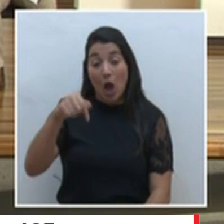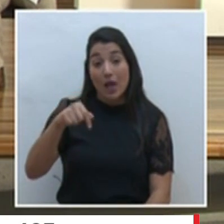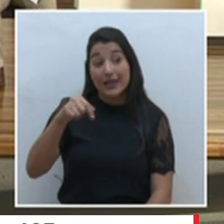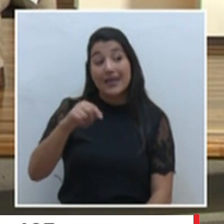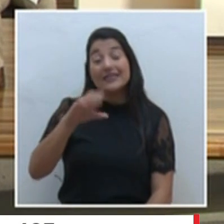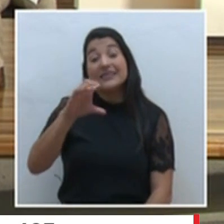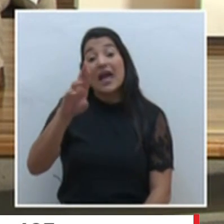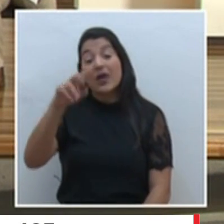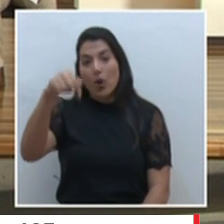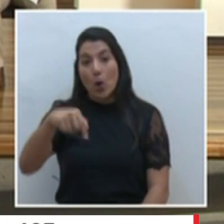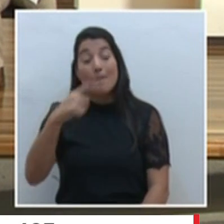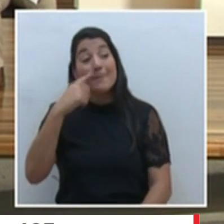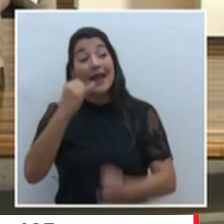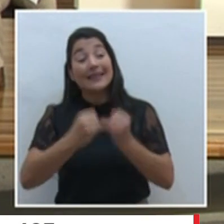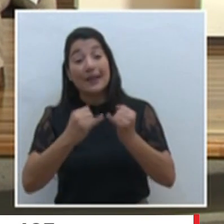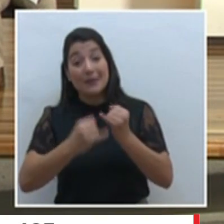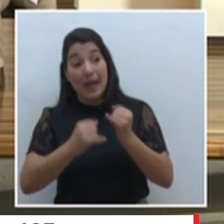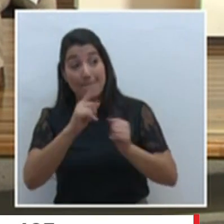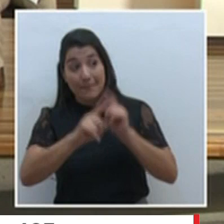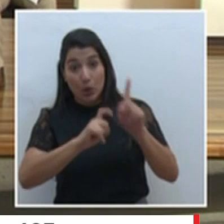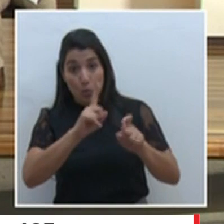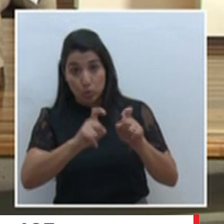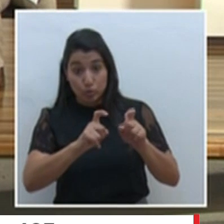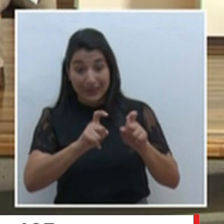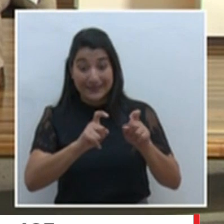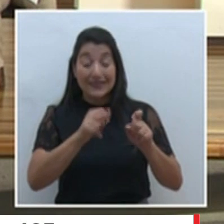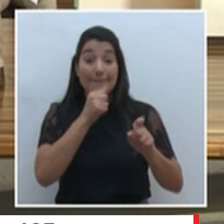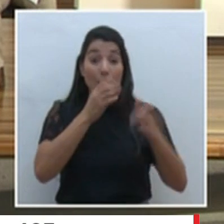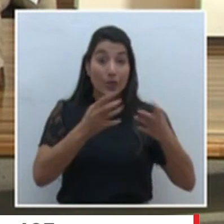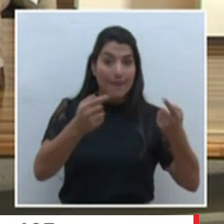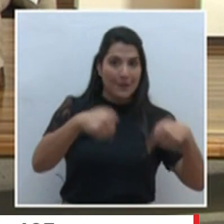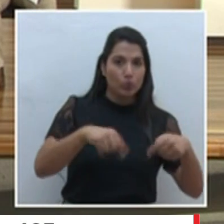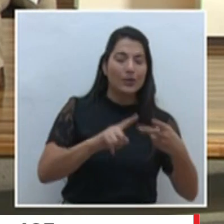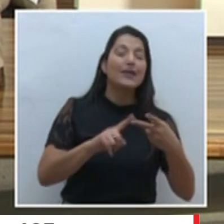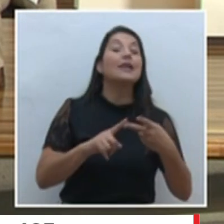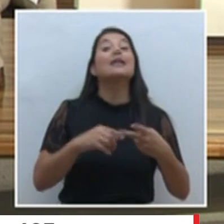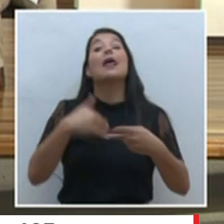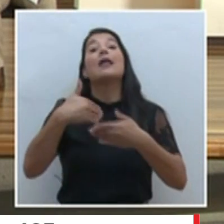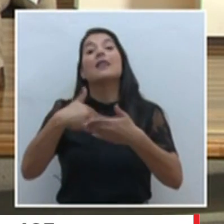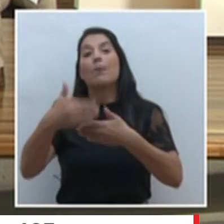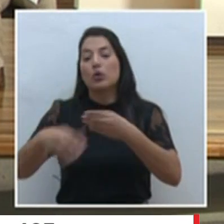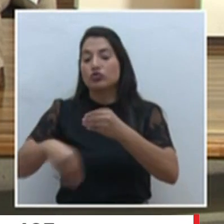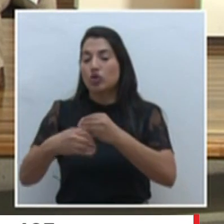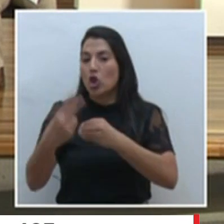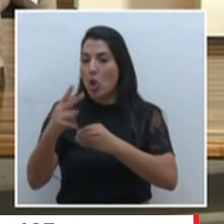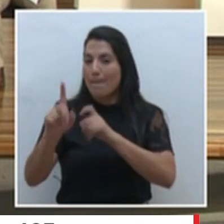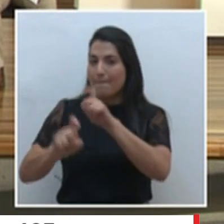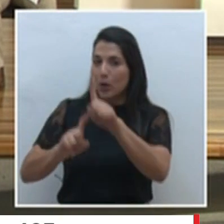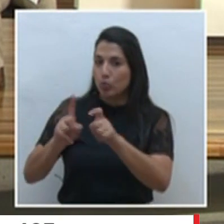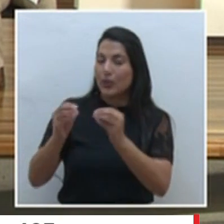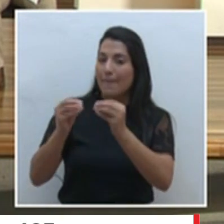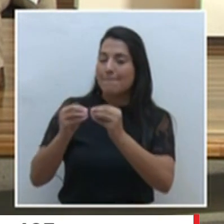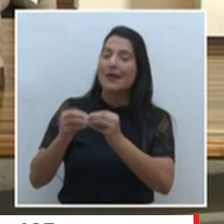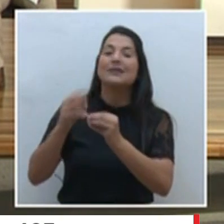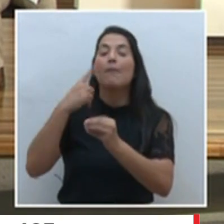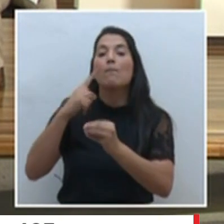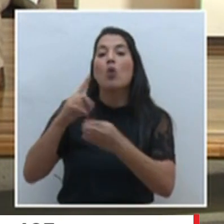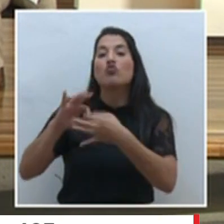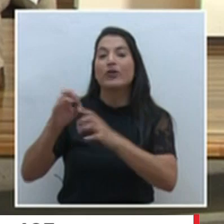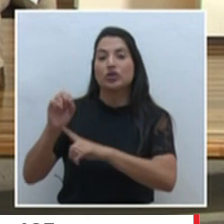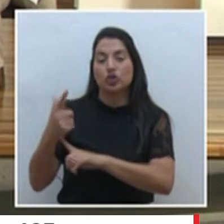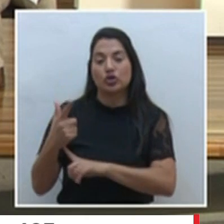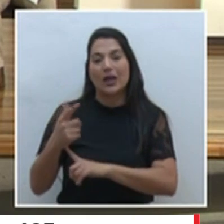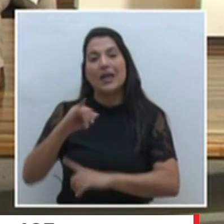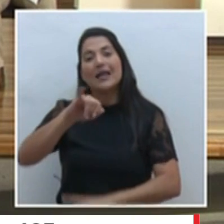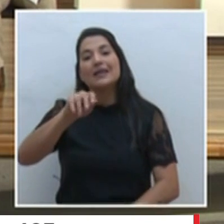no obstante, tenemos 2 consultas que nos envían medios regionales para ser también abordadas en esta conferencia de prensa. Jessica, ¿a